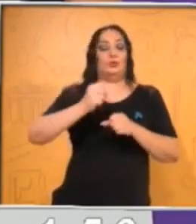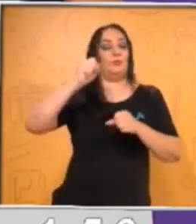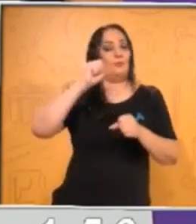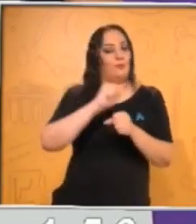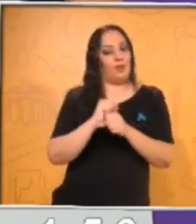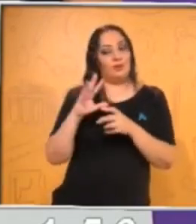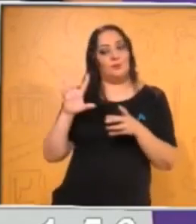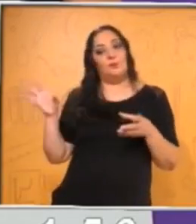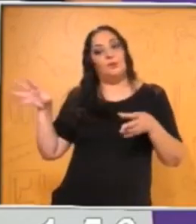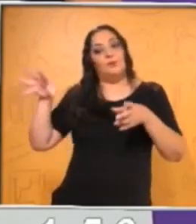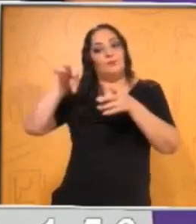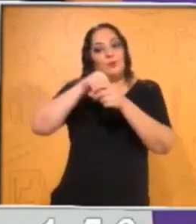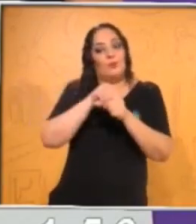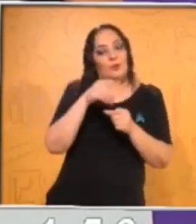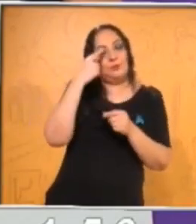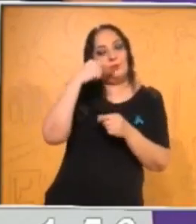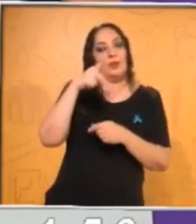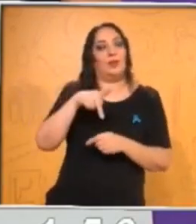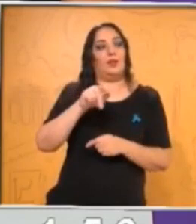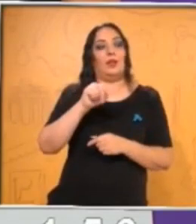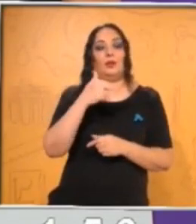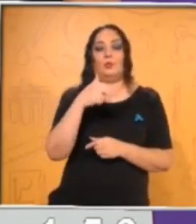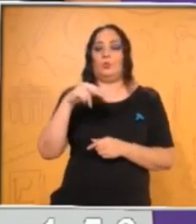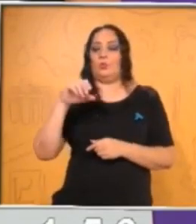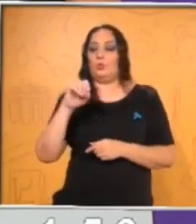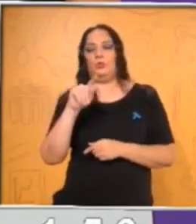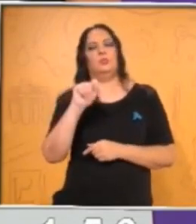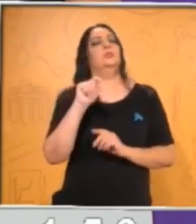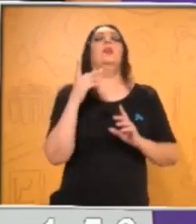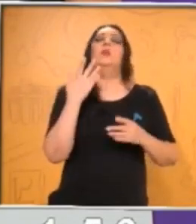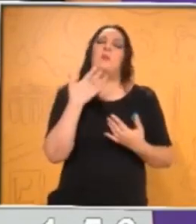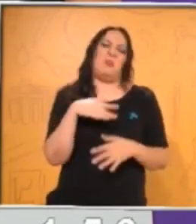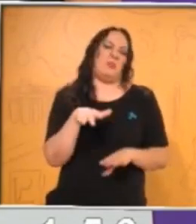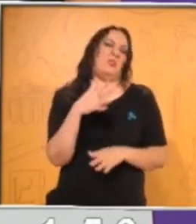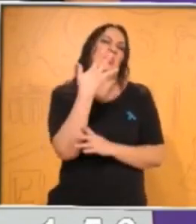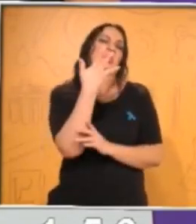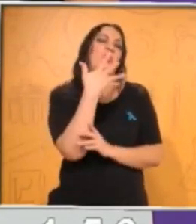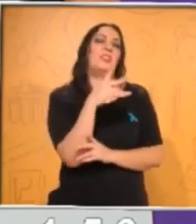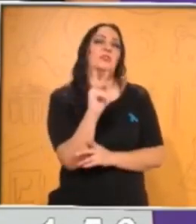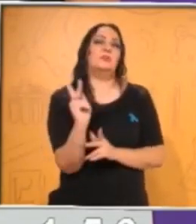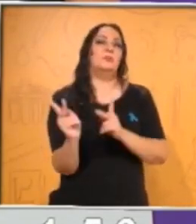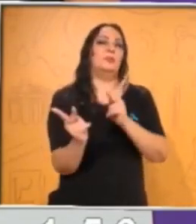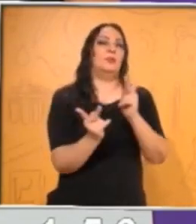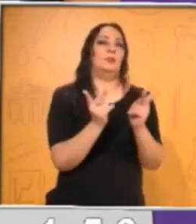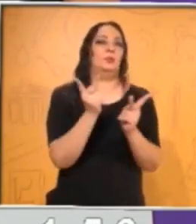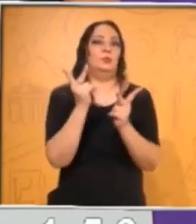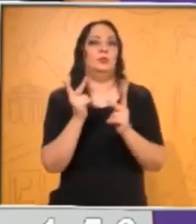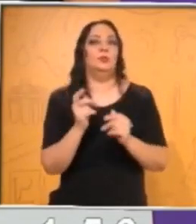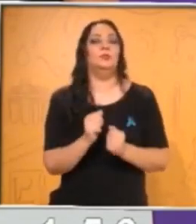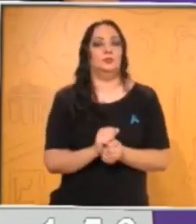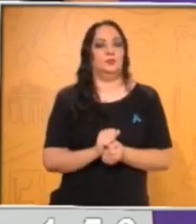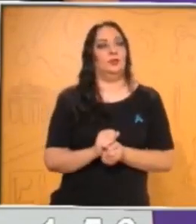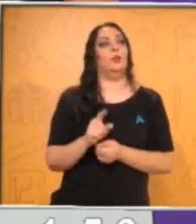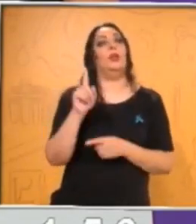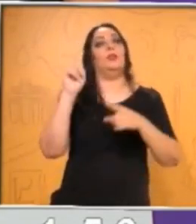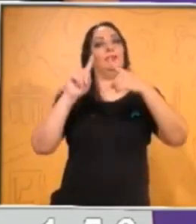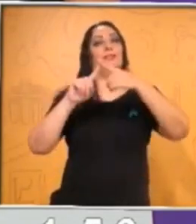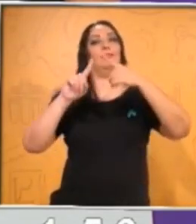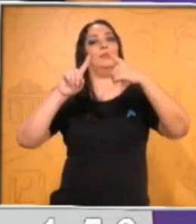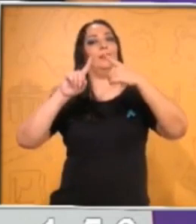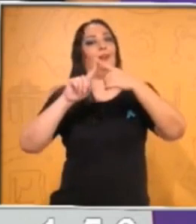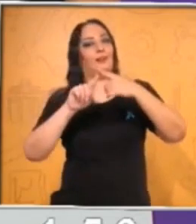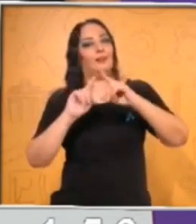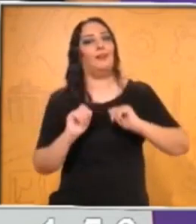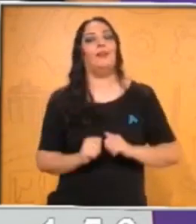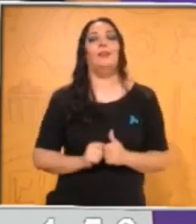completitas. Así es. ¿Cuántas preguntas le gustan? ¿Unas 10? Unas 10. Unas 10. 10. Bueno, pues, ahí les va la tarea.